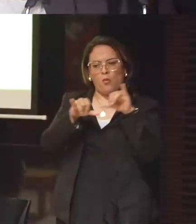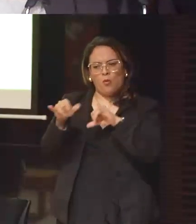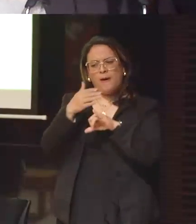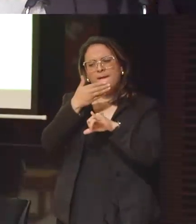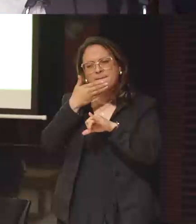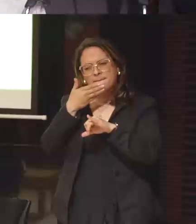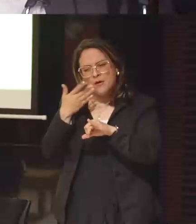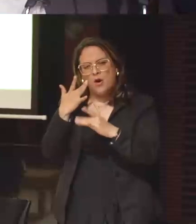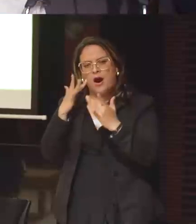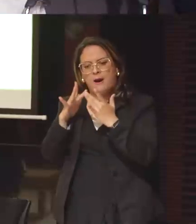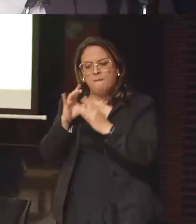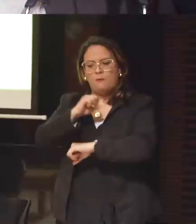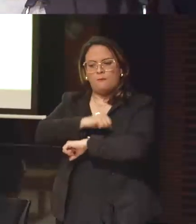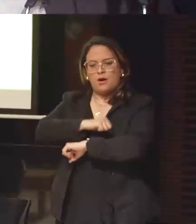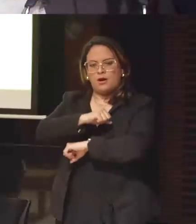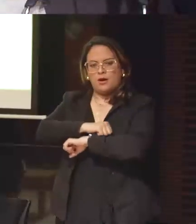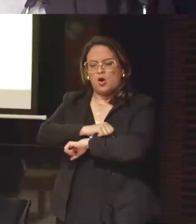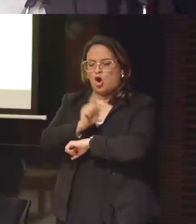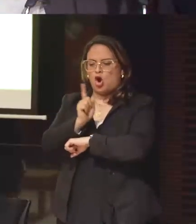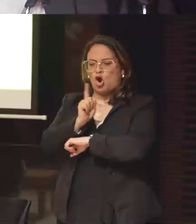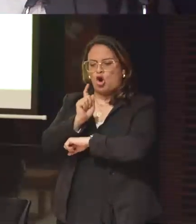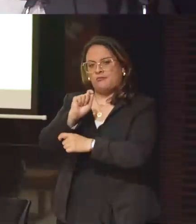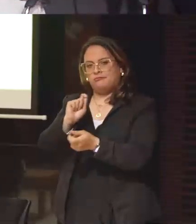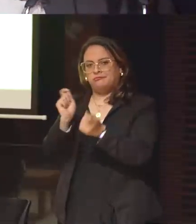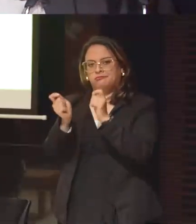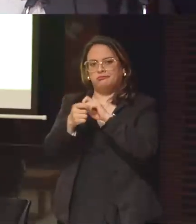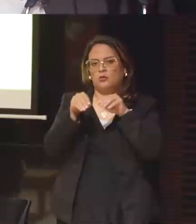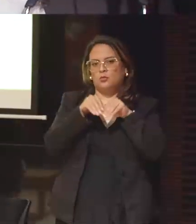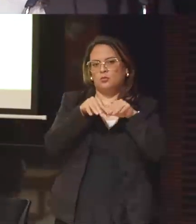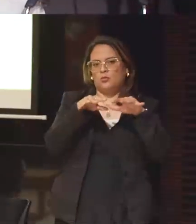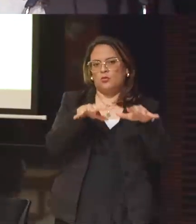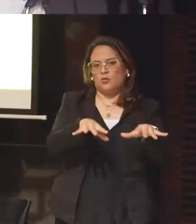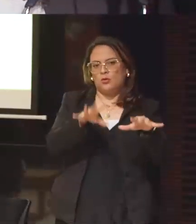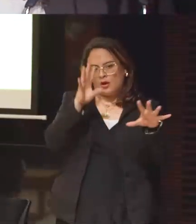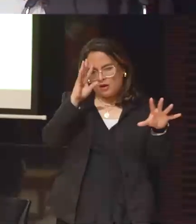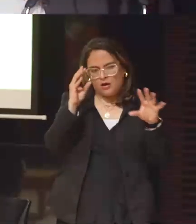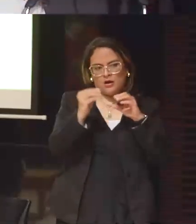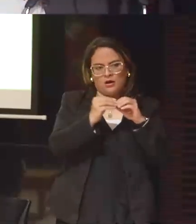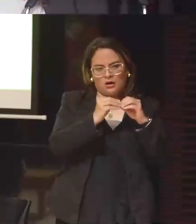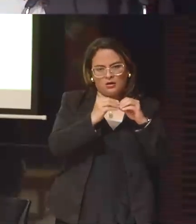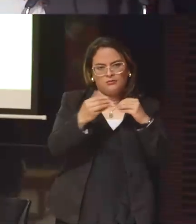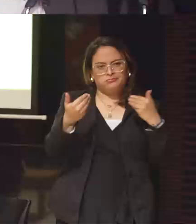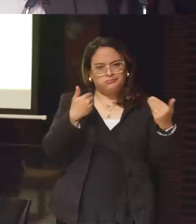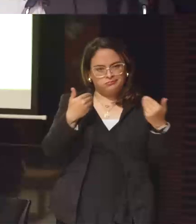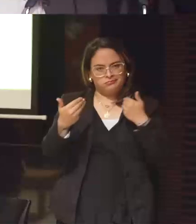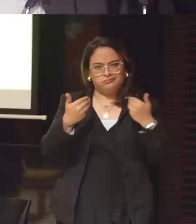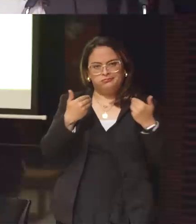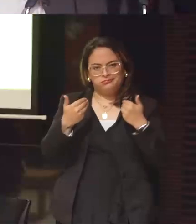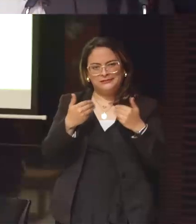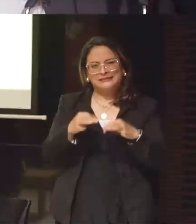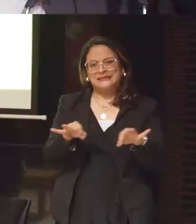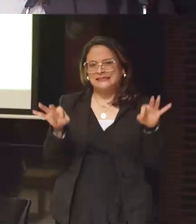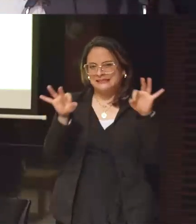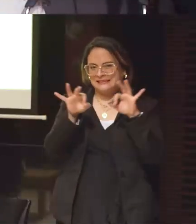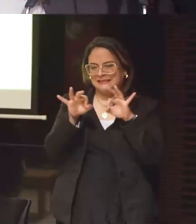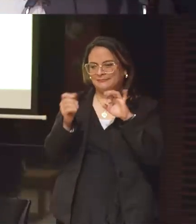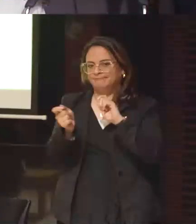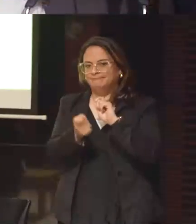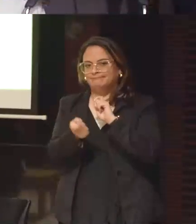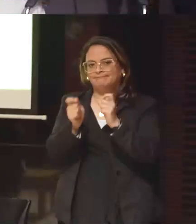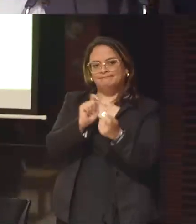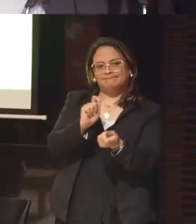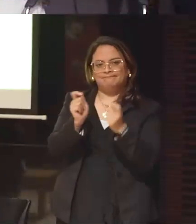ventana así, no, en lo público no hay lugar a eso, porque eso cambia los pliegos